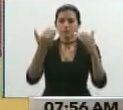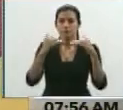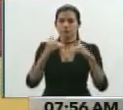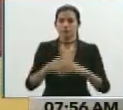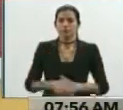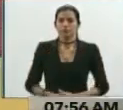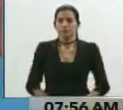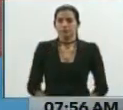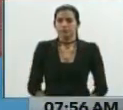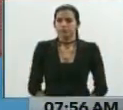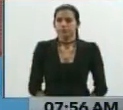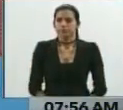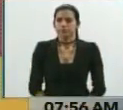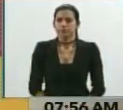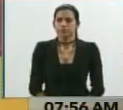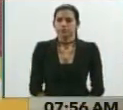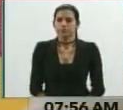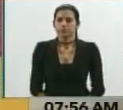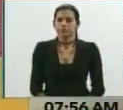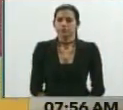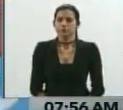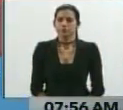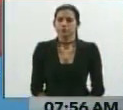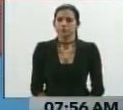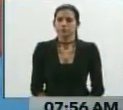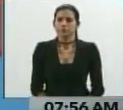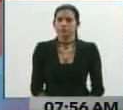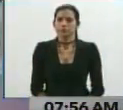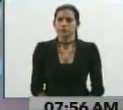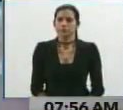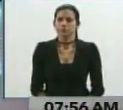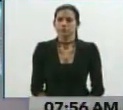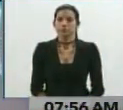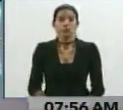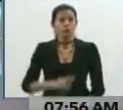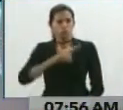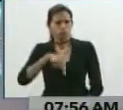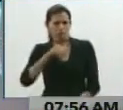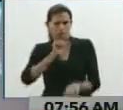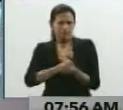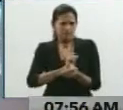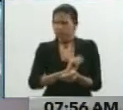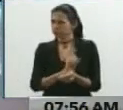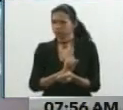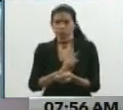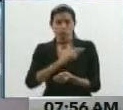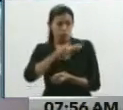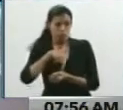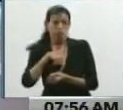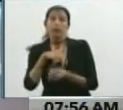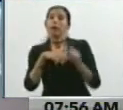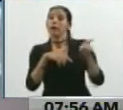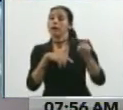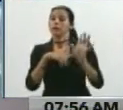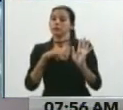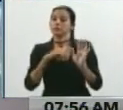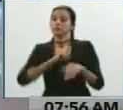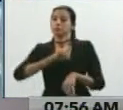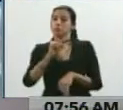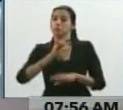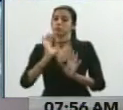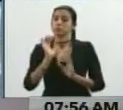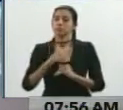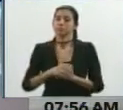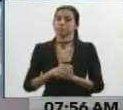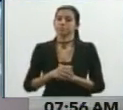quien este aprendido bueno este la autoría aeronáutica no aprende a nadie aunque ya eso tendría que acudir al organismo correspondiente